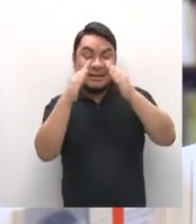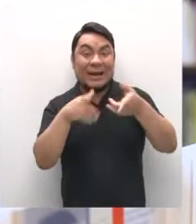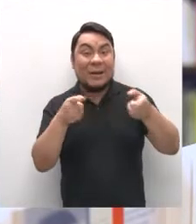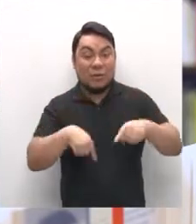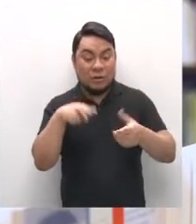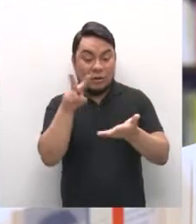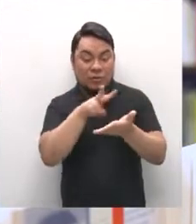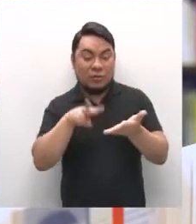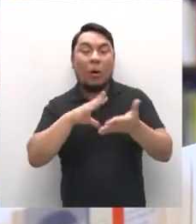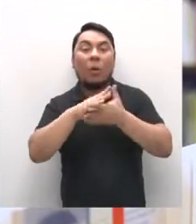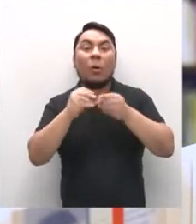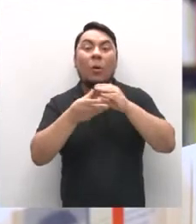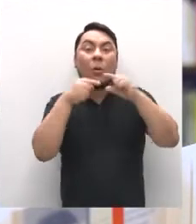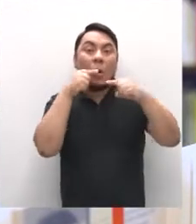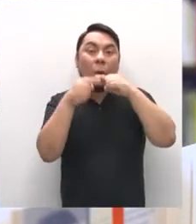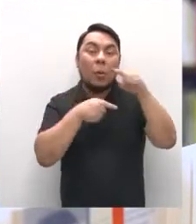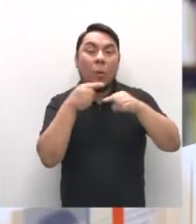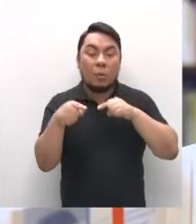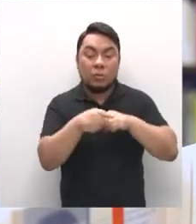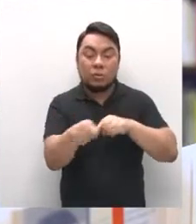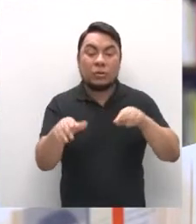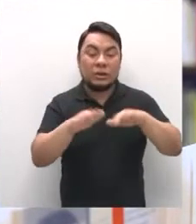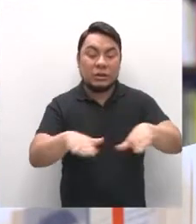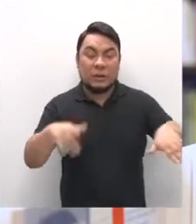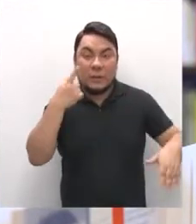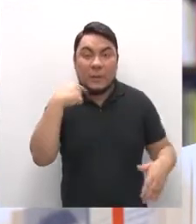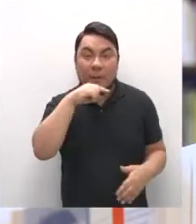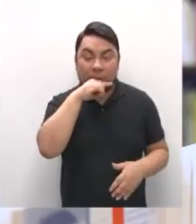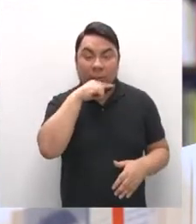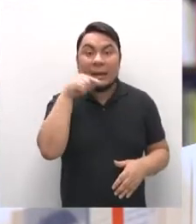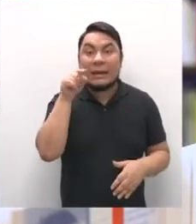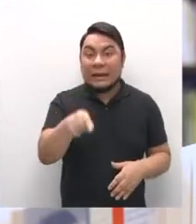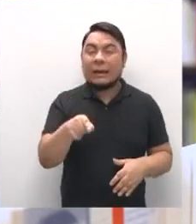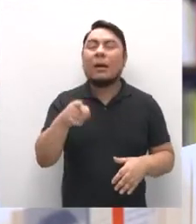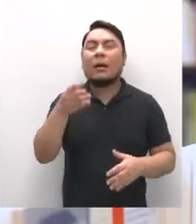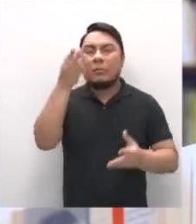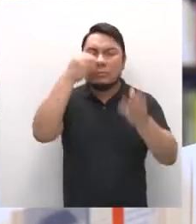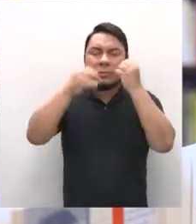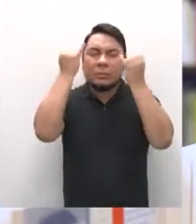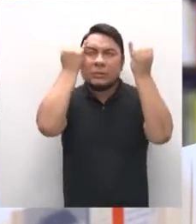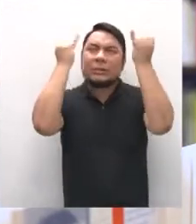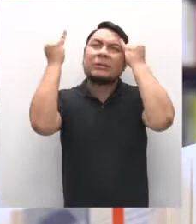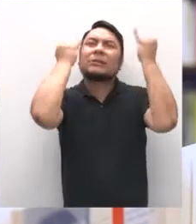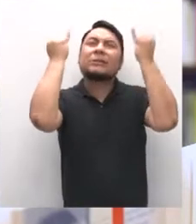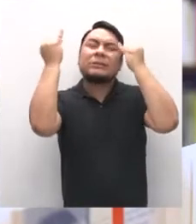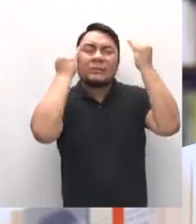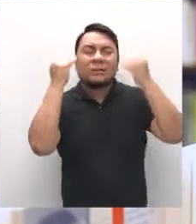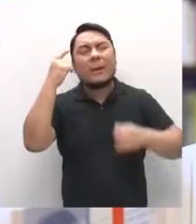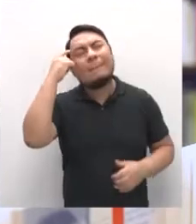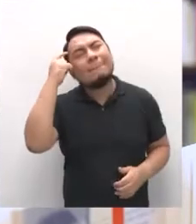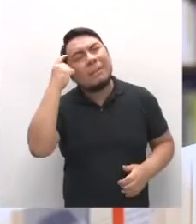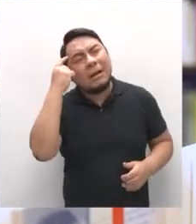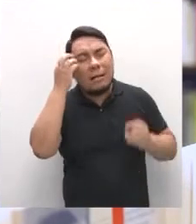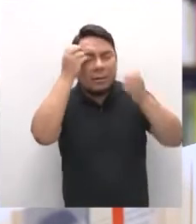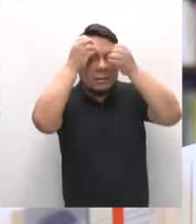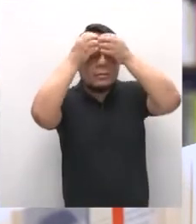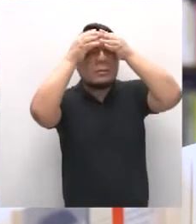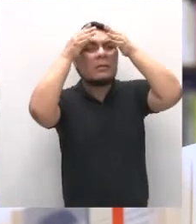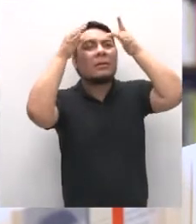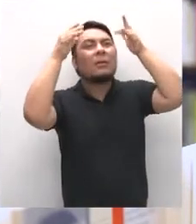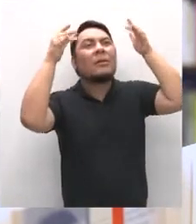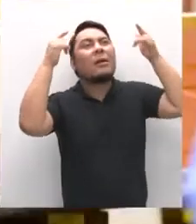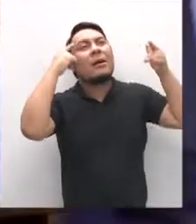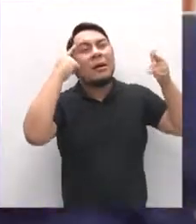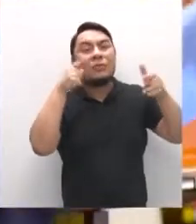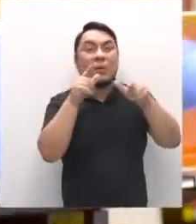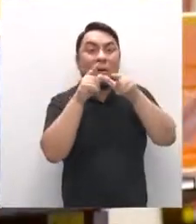les leemos cuentos y contamos historias a nuestras niñas y niños, ellos desarrollan su imaginación, su pensamiento y su